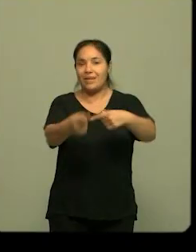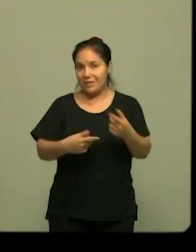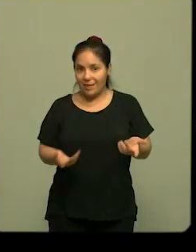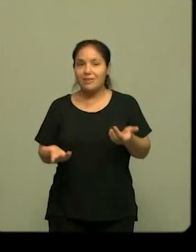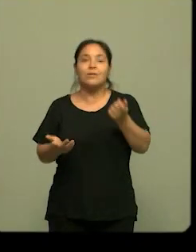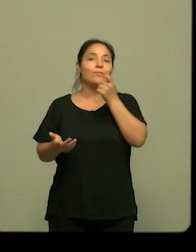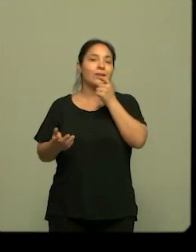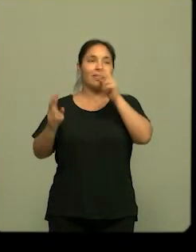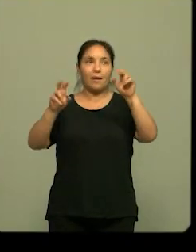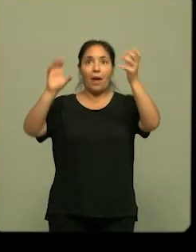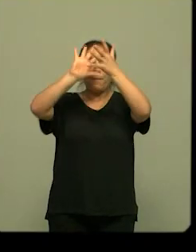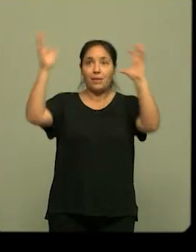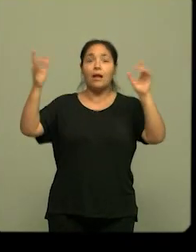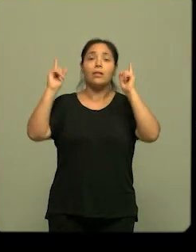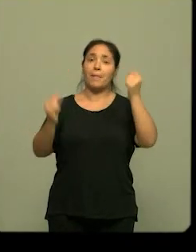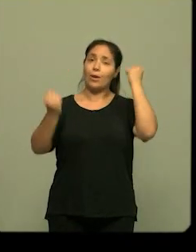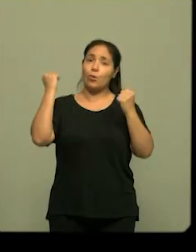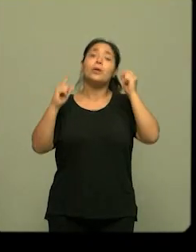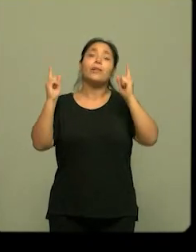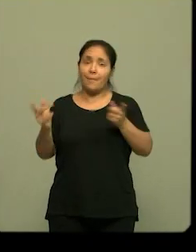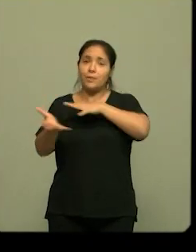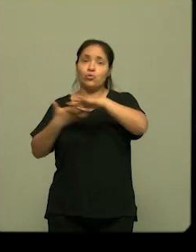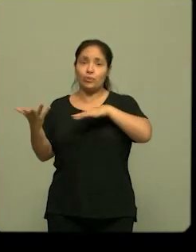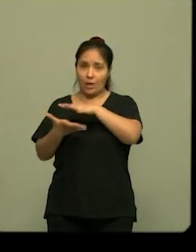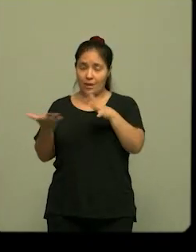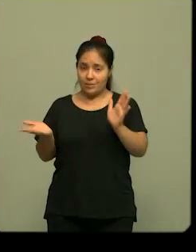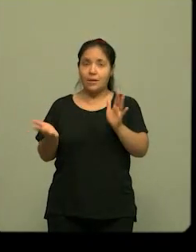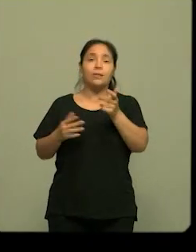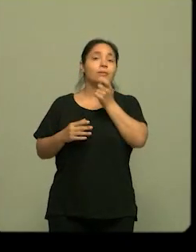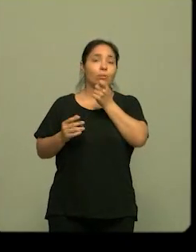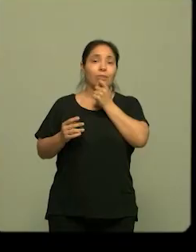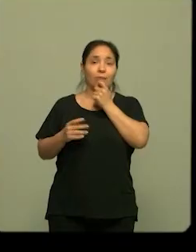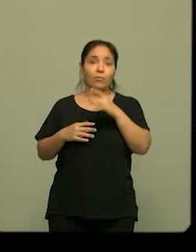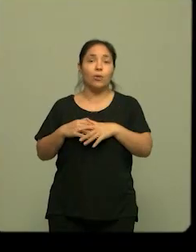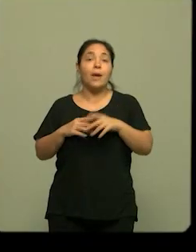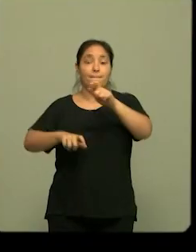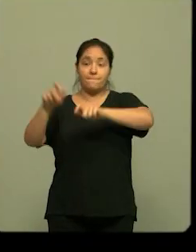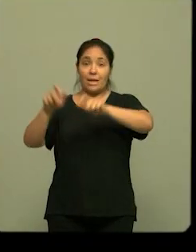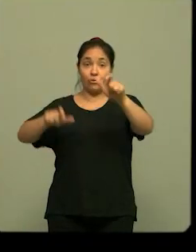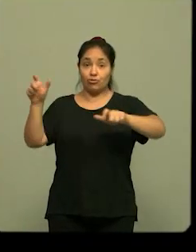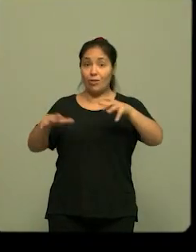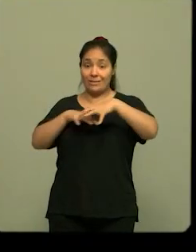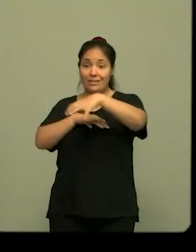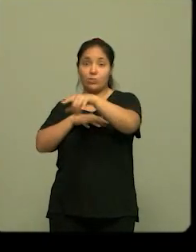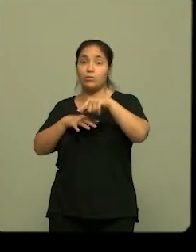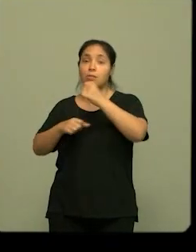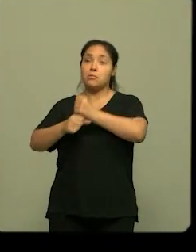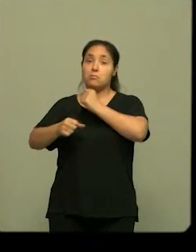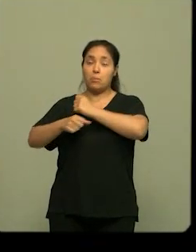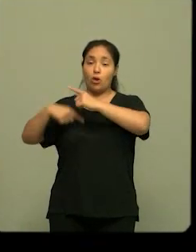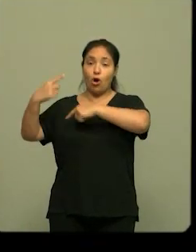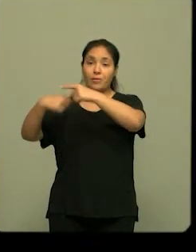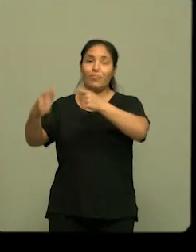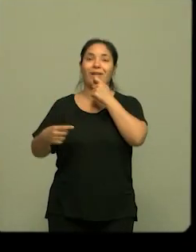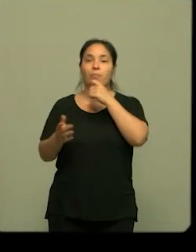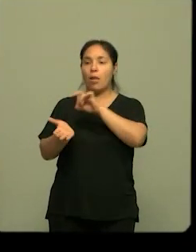solamente en términos ambientales, sino económicos y también sociales. Cómo yo sigo manteniendo a esas personas dentro del sector sin generar